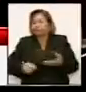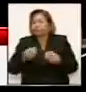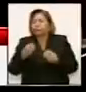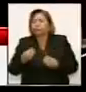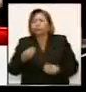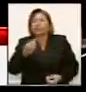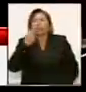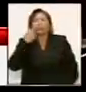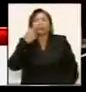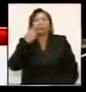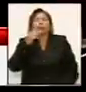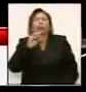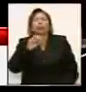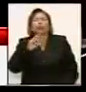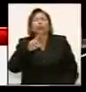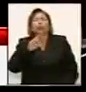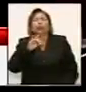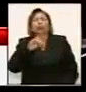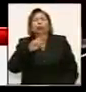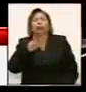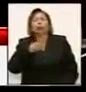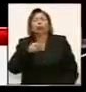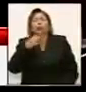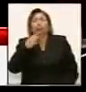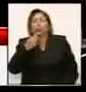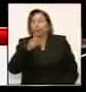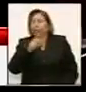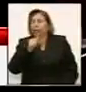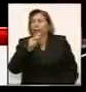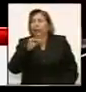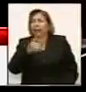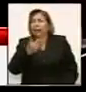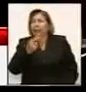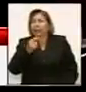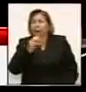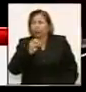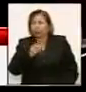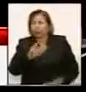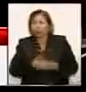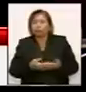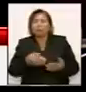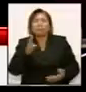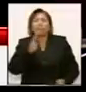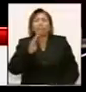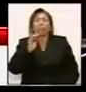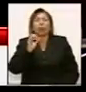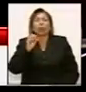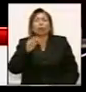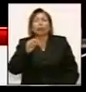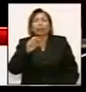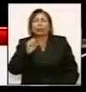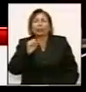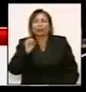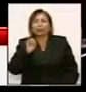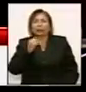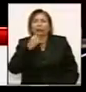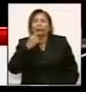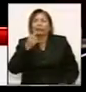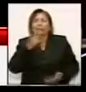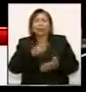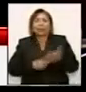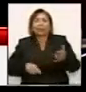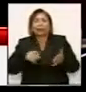qué el señor Cruz, el representante de Orias acá del Perú, en una comisión, en la Bajato acá, en la sala de Doñesi, dijo que estaban sacando sus máquinas,